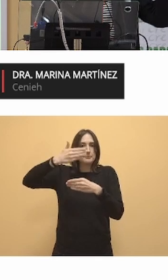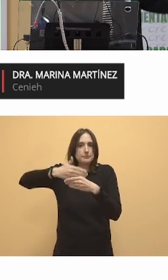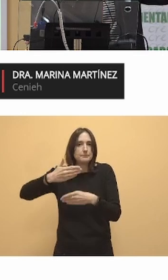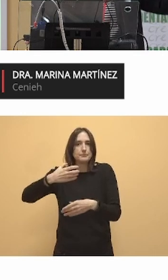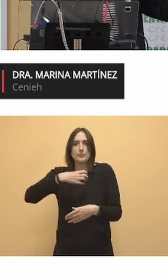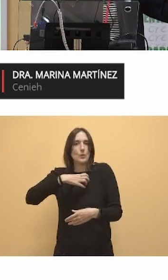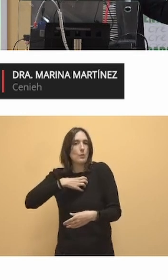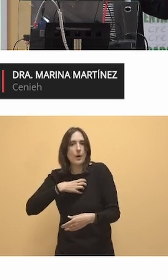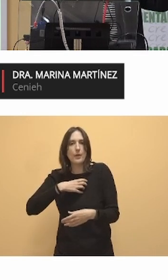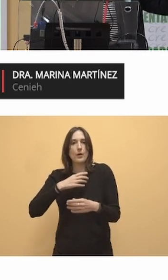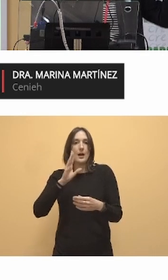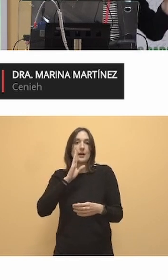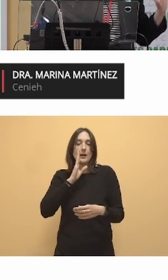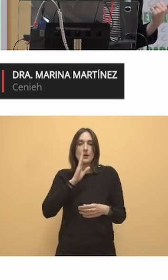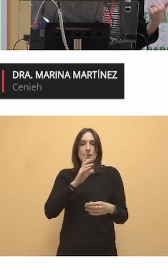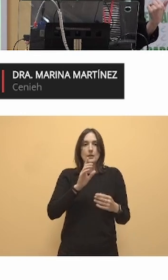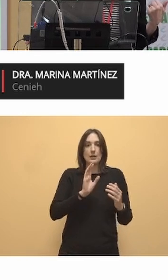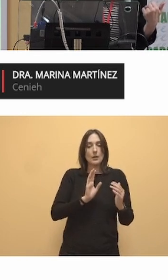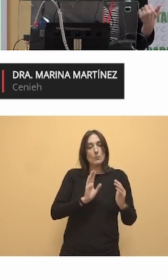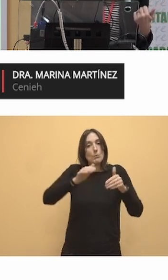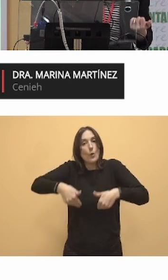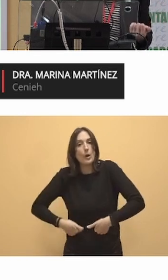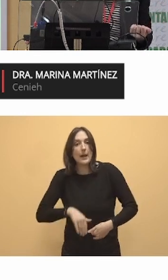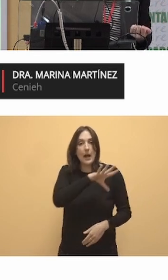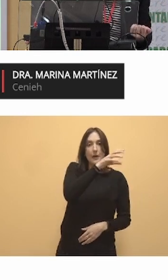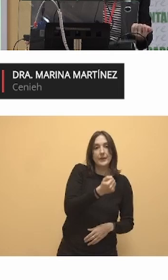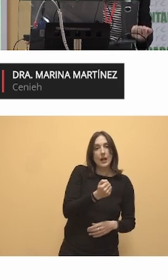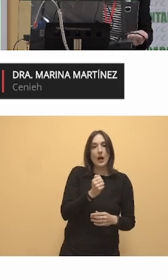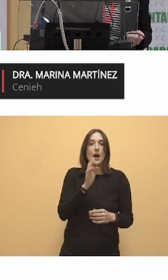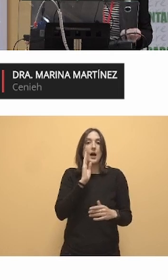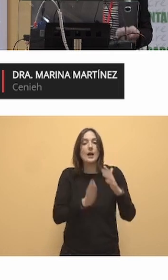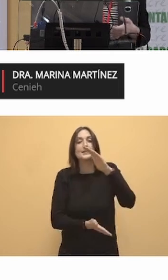a salir del continente africano o incluso volver a entrar al continente africano. Es decir,